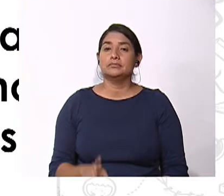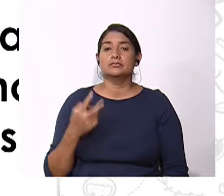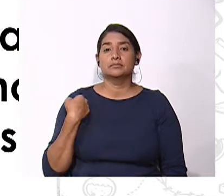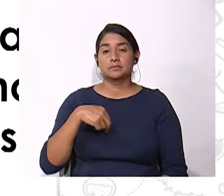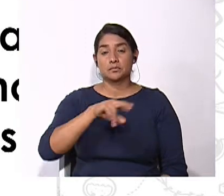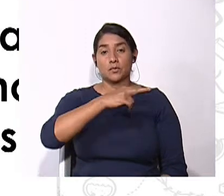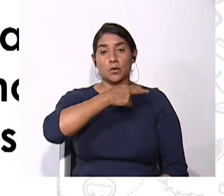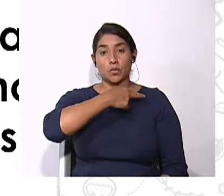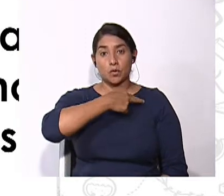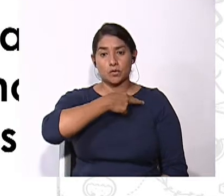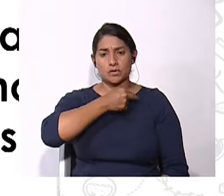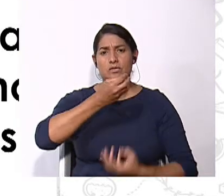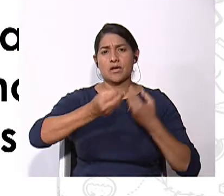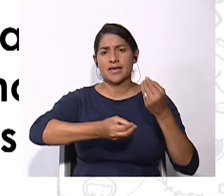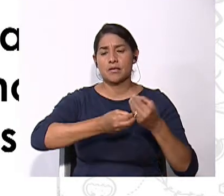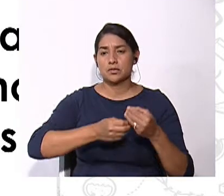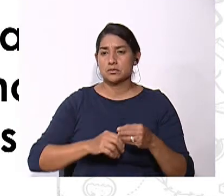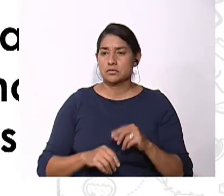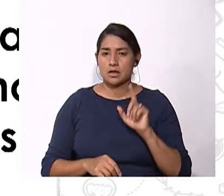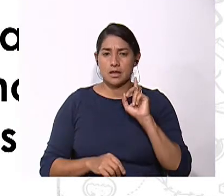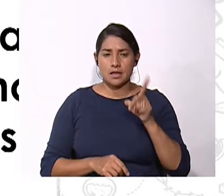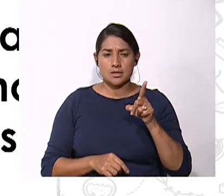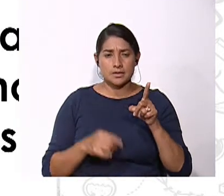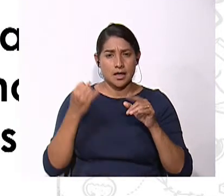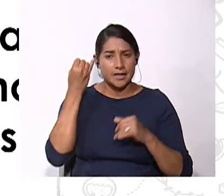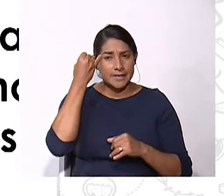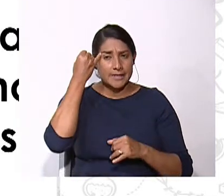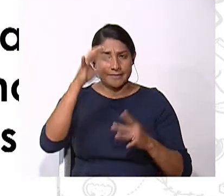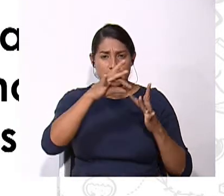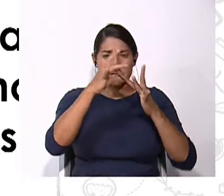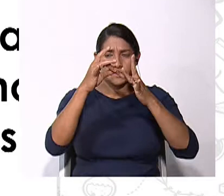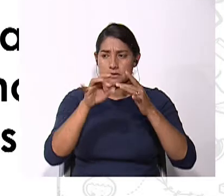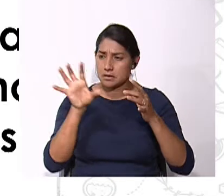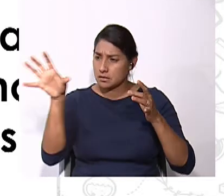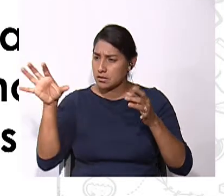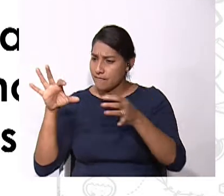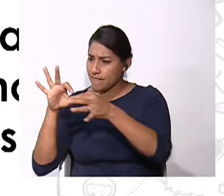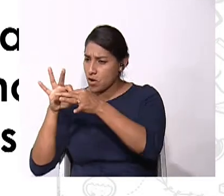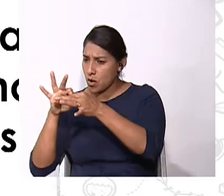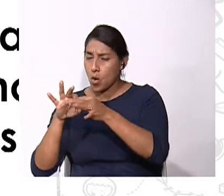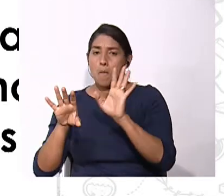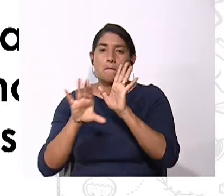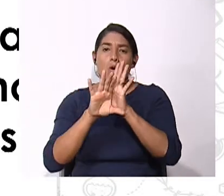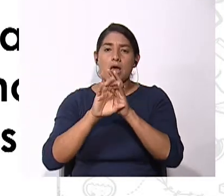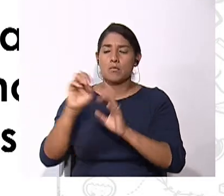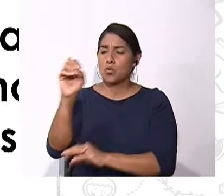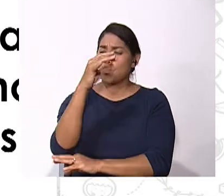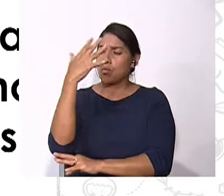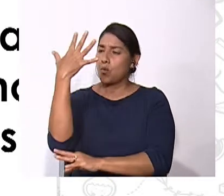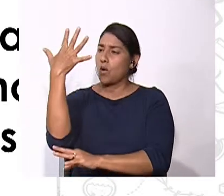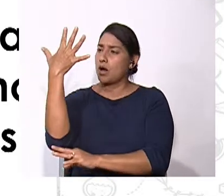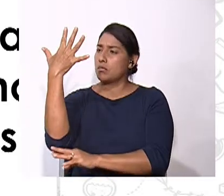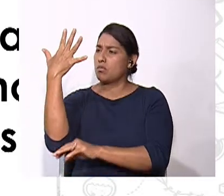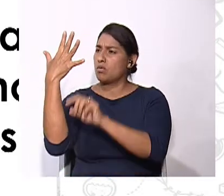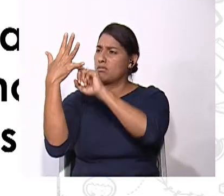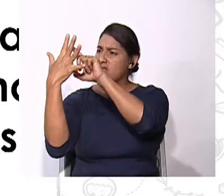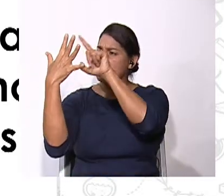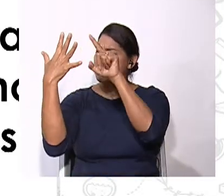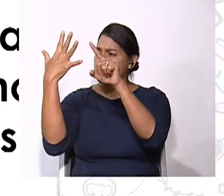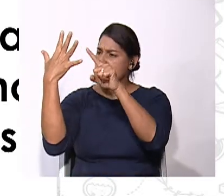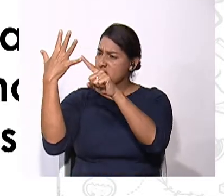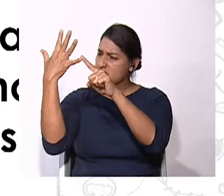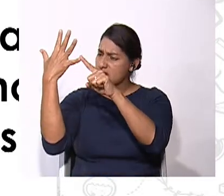Nosotros vamos a relacionar la idea fundamental del texto con un árbol. ¿Pero con cuál parte del árbol? Con